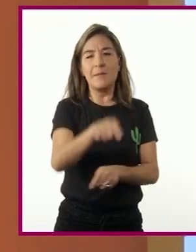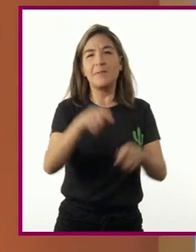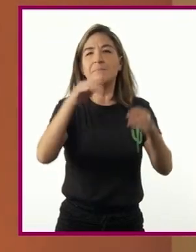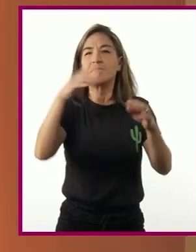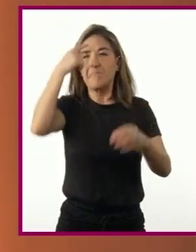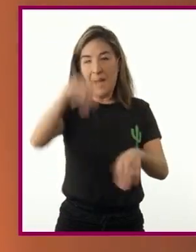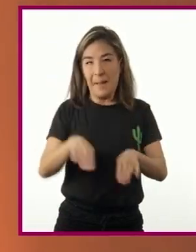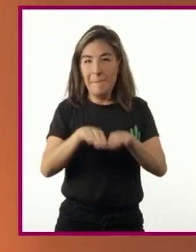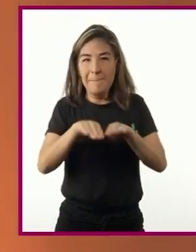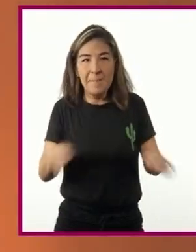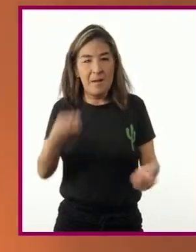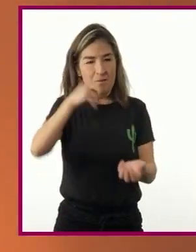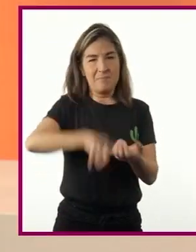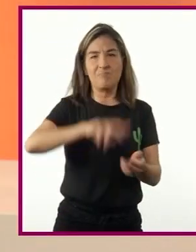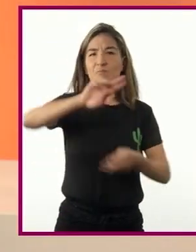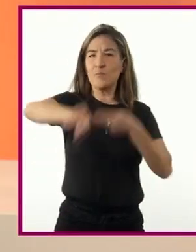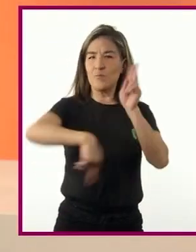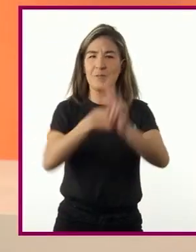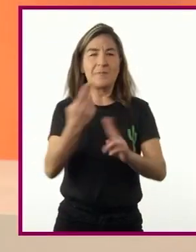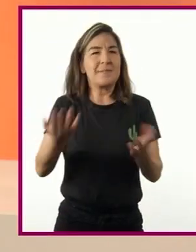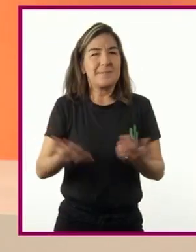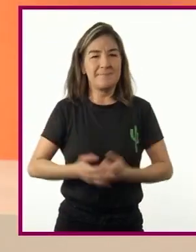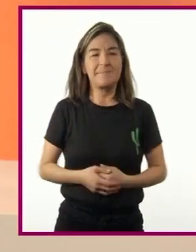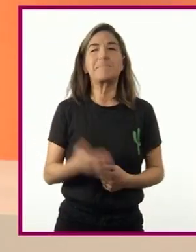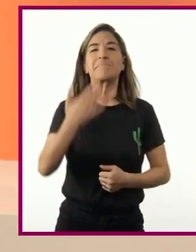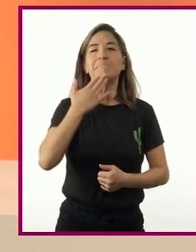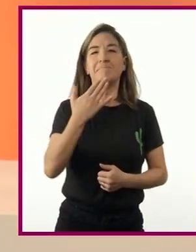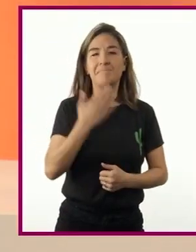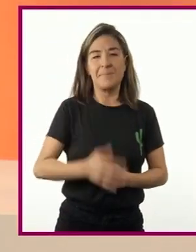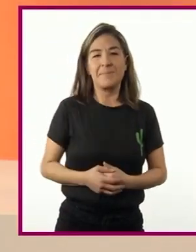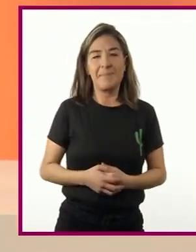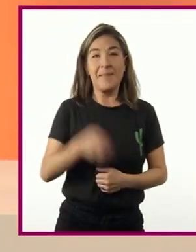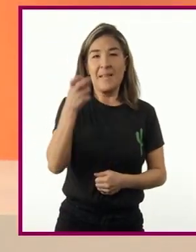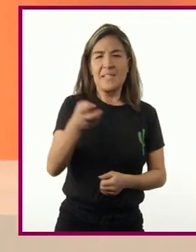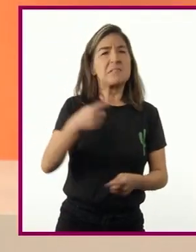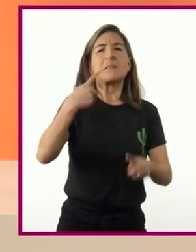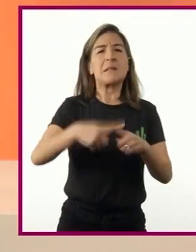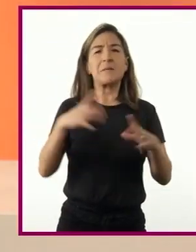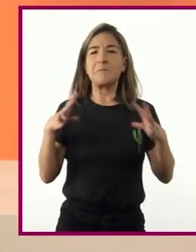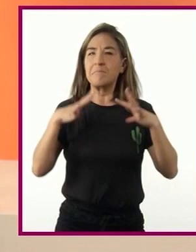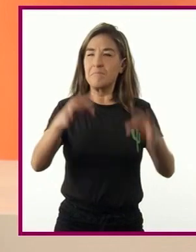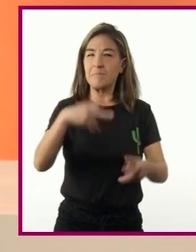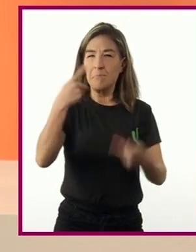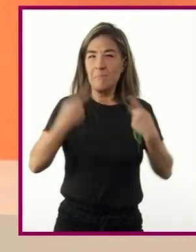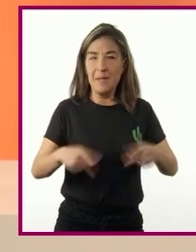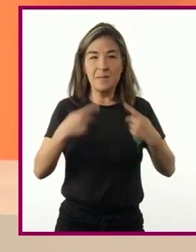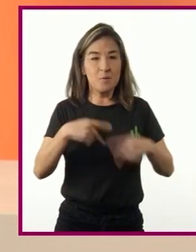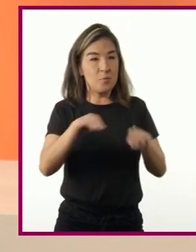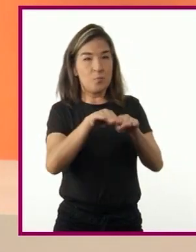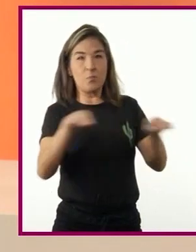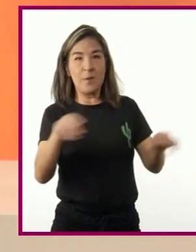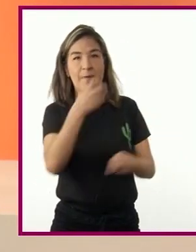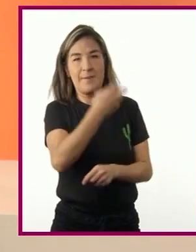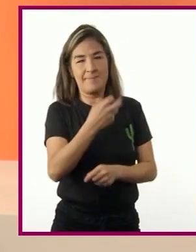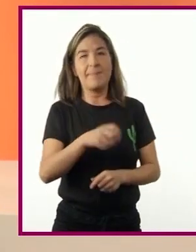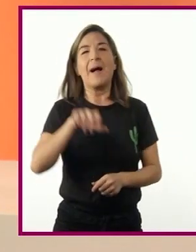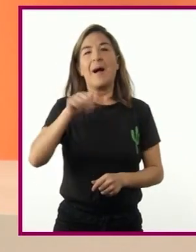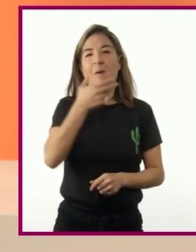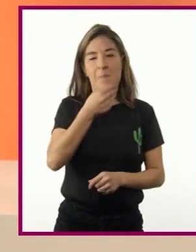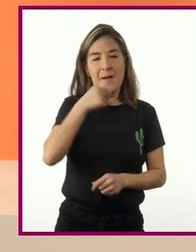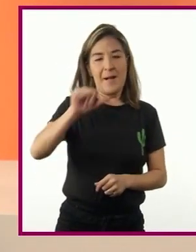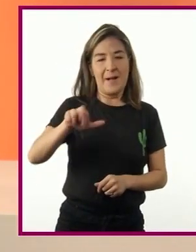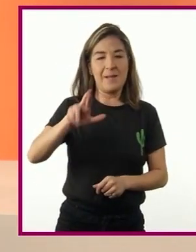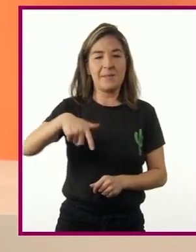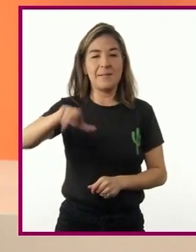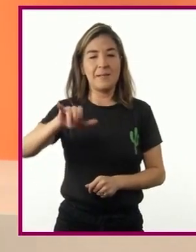medir el universo. Muy bien. Quien intentó medir el universo en primera instancia fue Arquímedes de